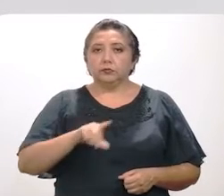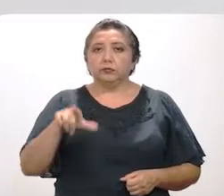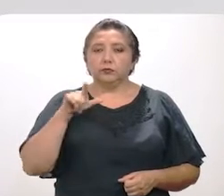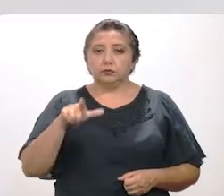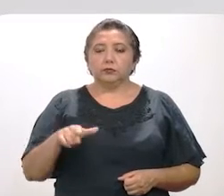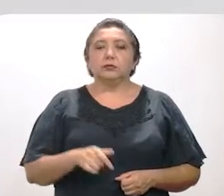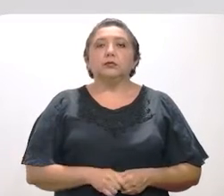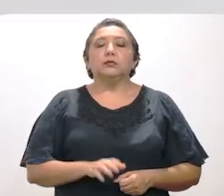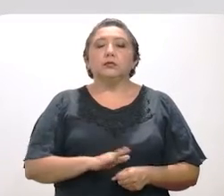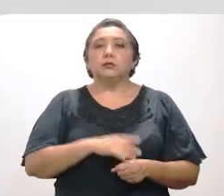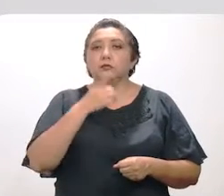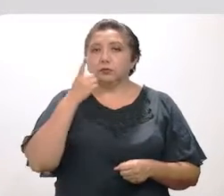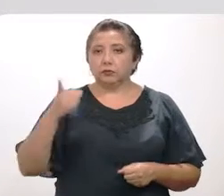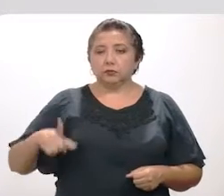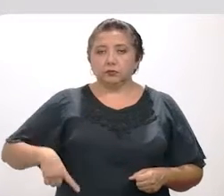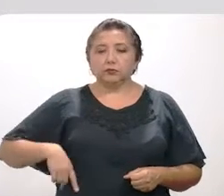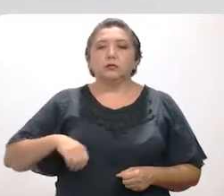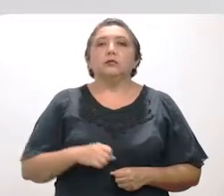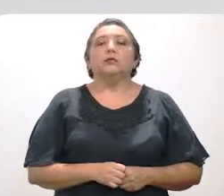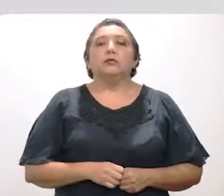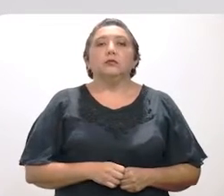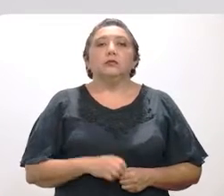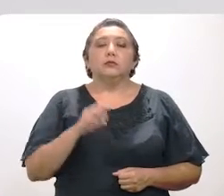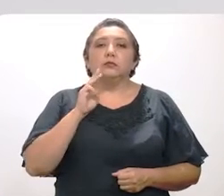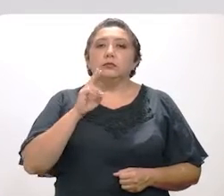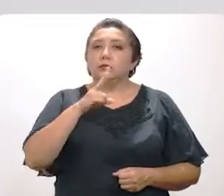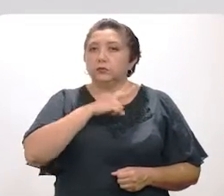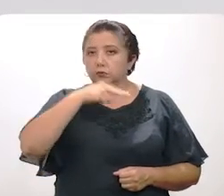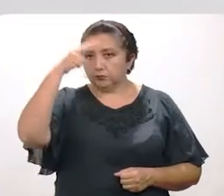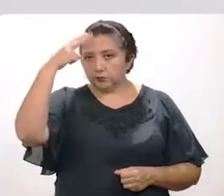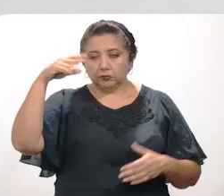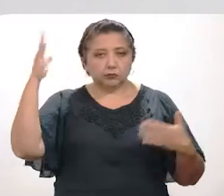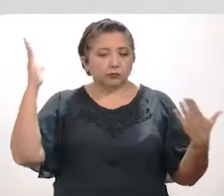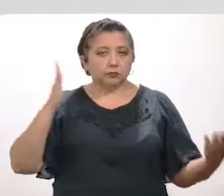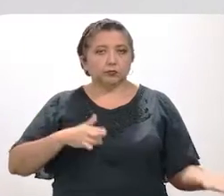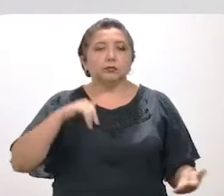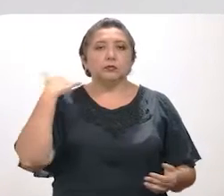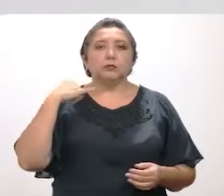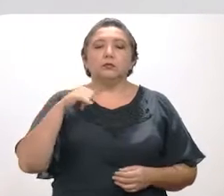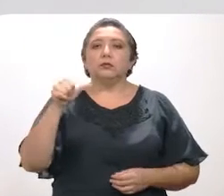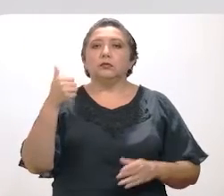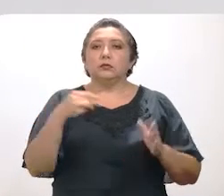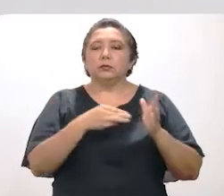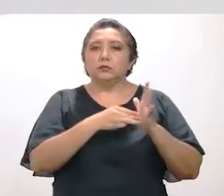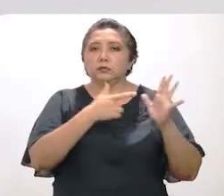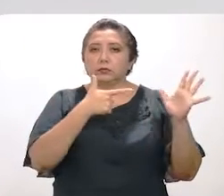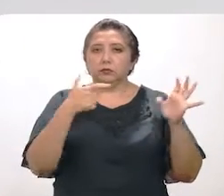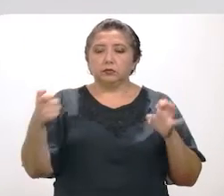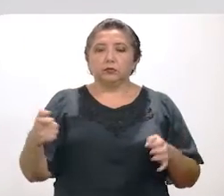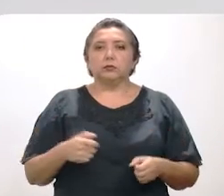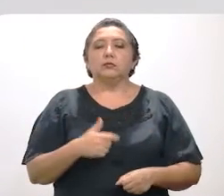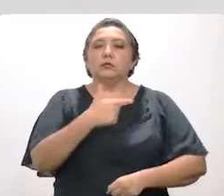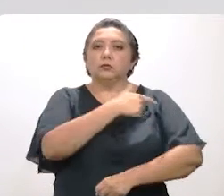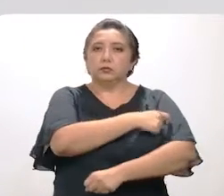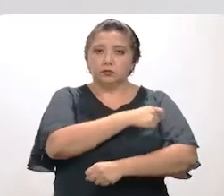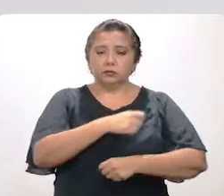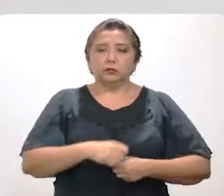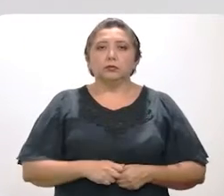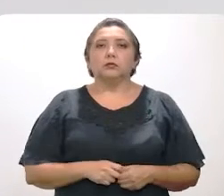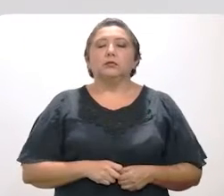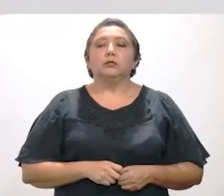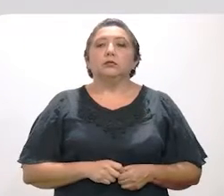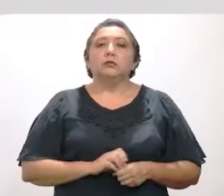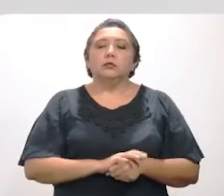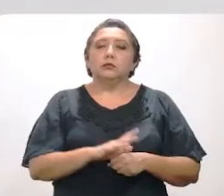17, por gestiones del gobernador Mauricio Ávila Dosal, la Federación llegaron a Yucatán 11.700 dosis de vacunas contra el